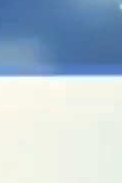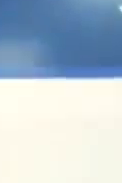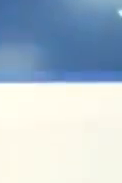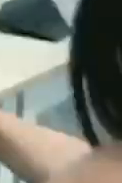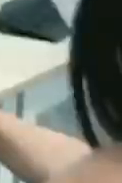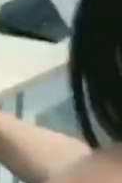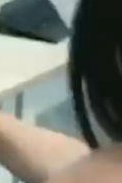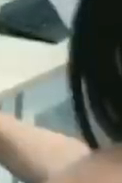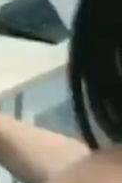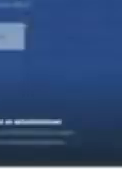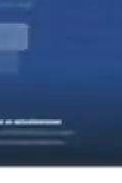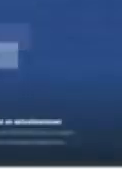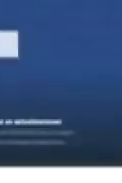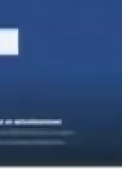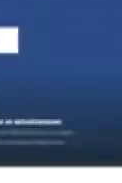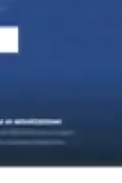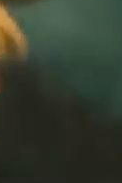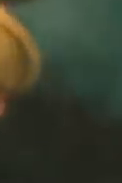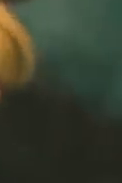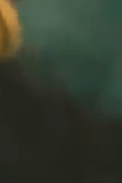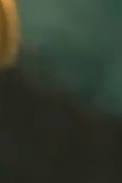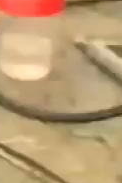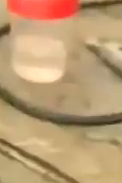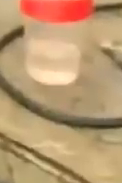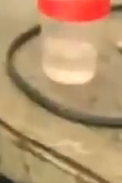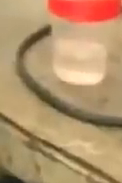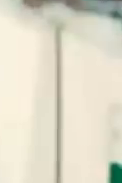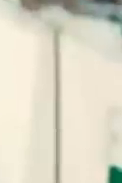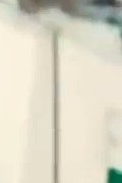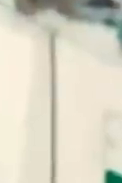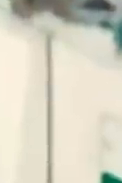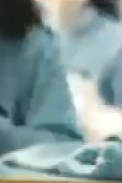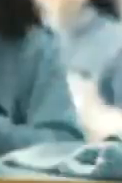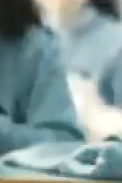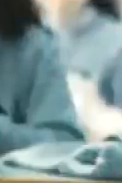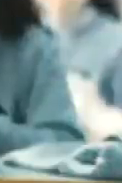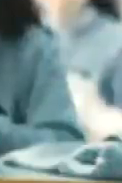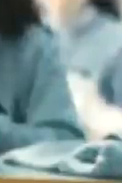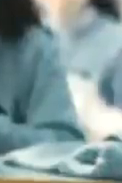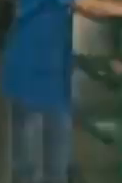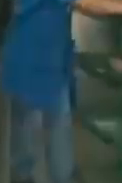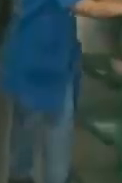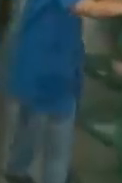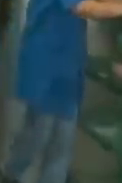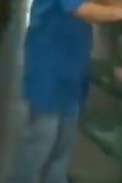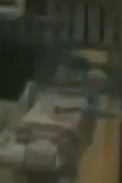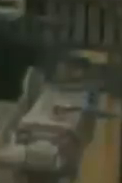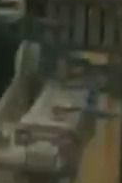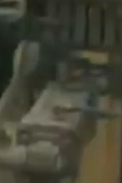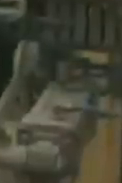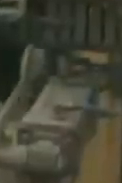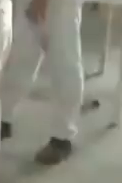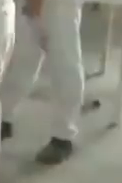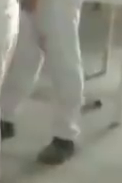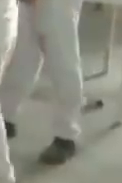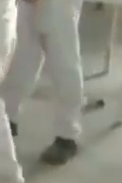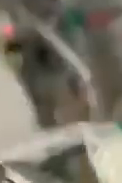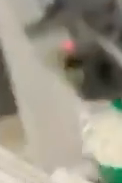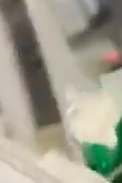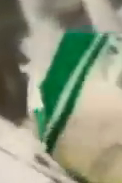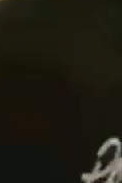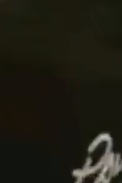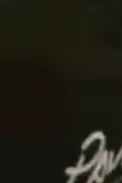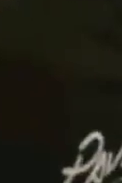integramos en nuestra plataforma 2.0 a los emprendedores, a los pequeños y medianos productores y a los empresarios en la